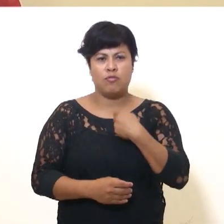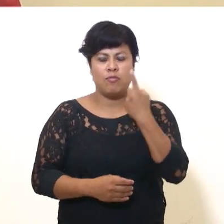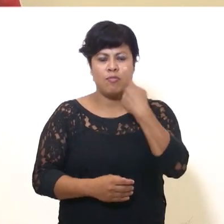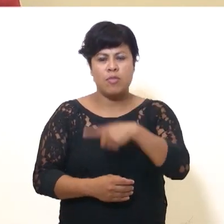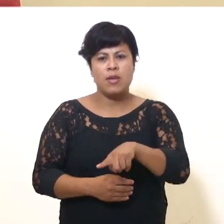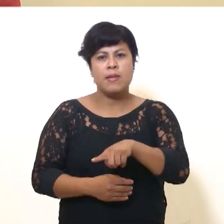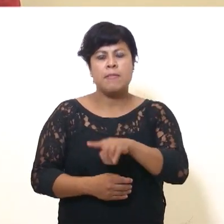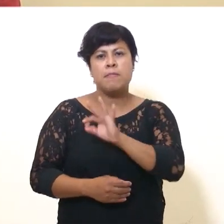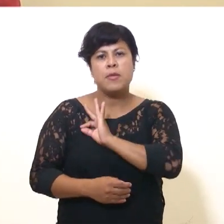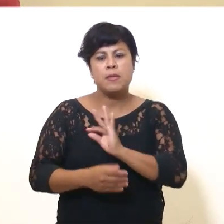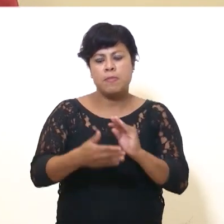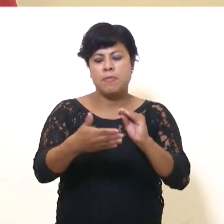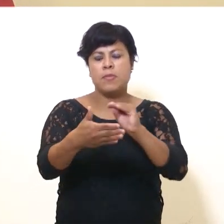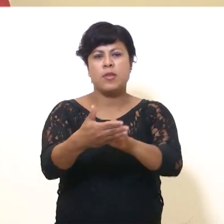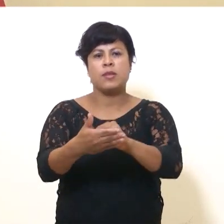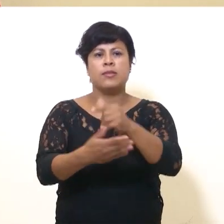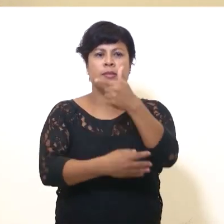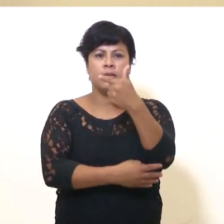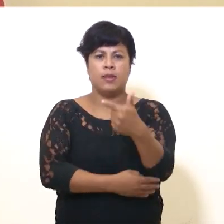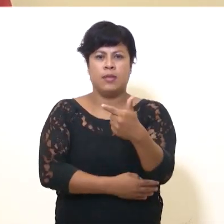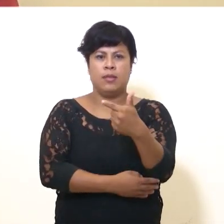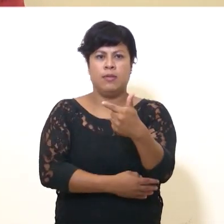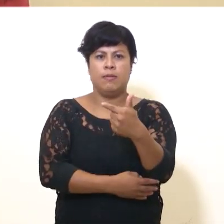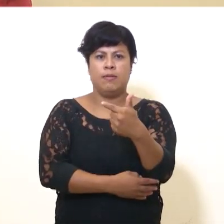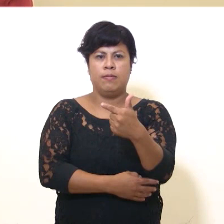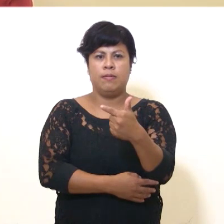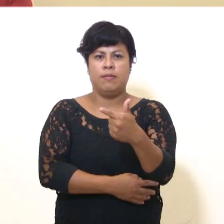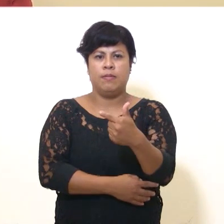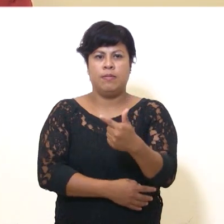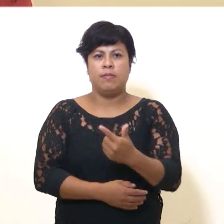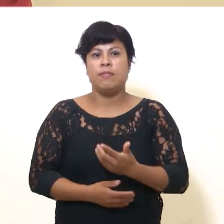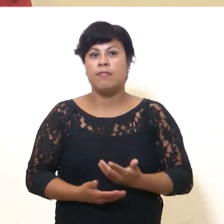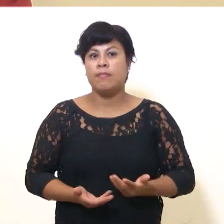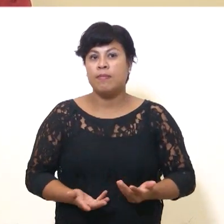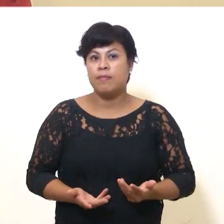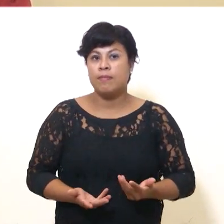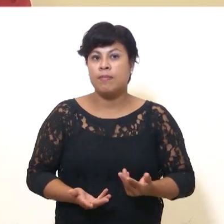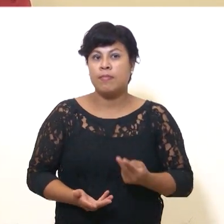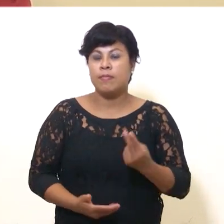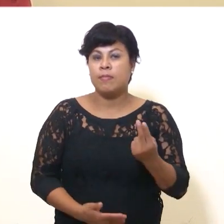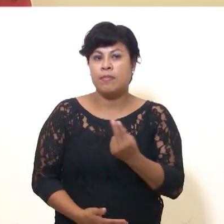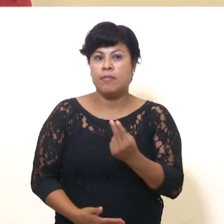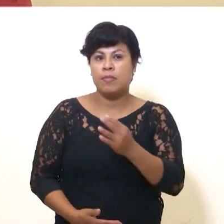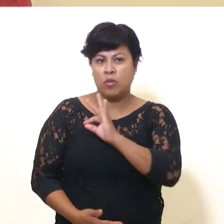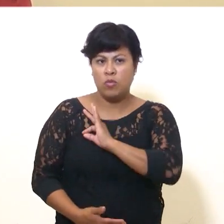¿Qué necesitaría yo para poner aquí 7?